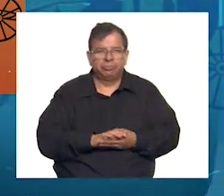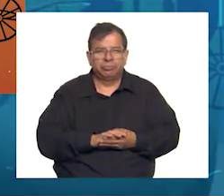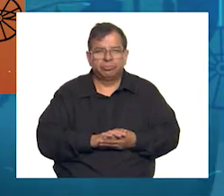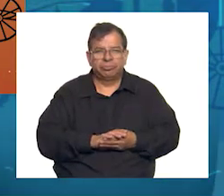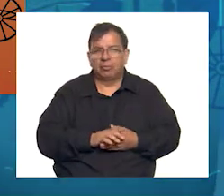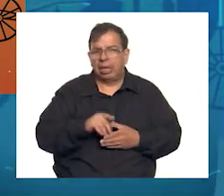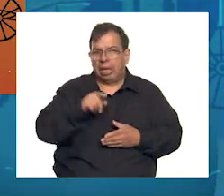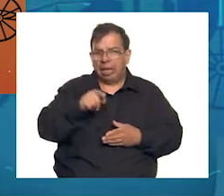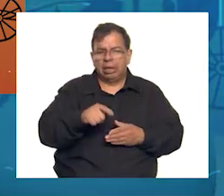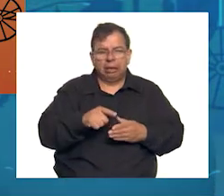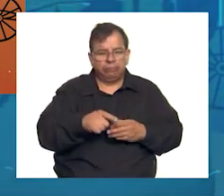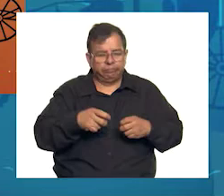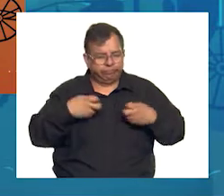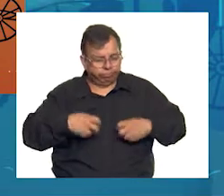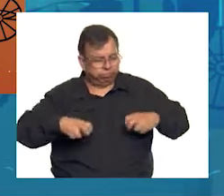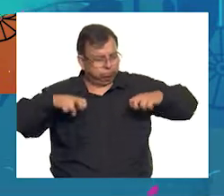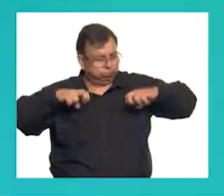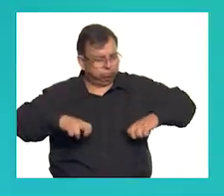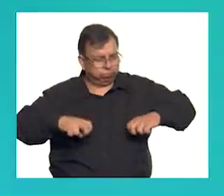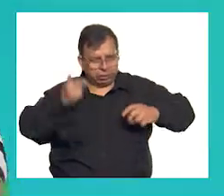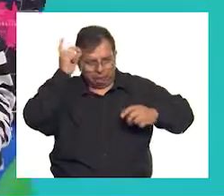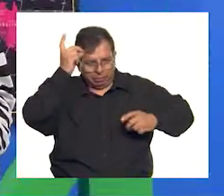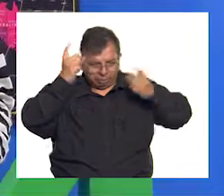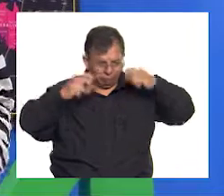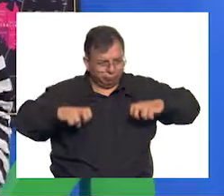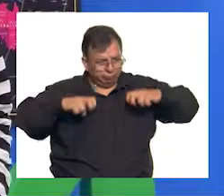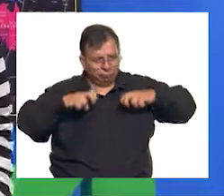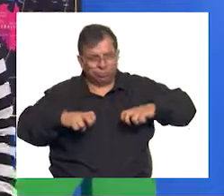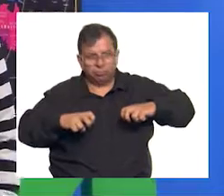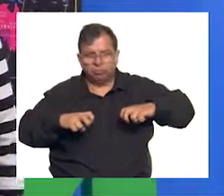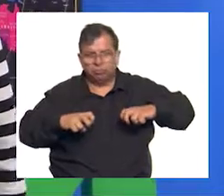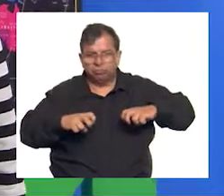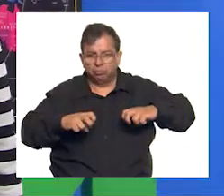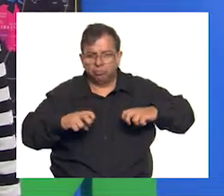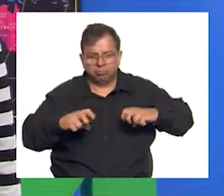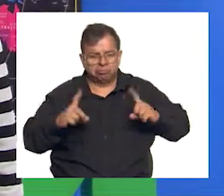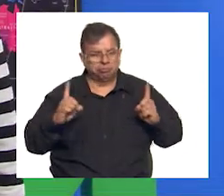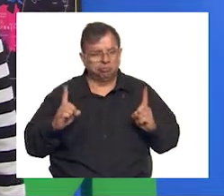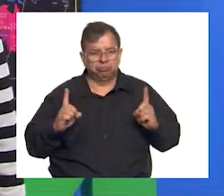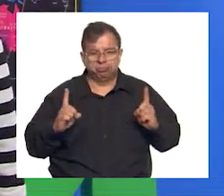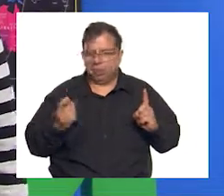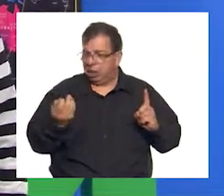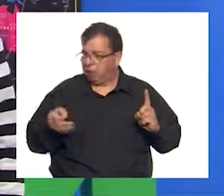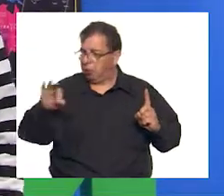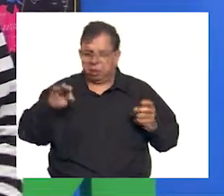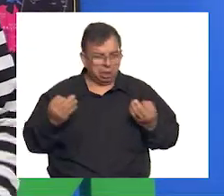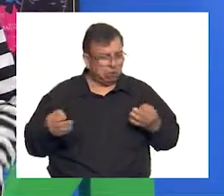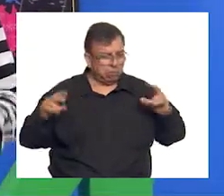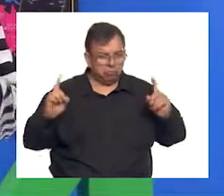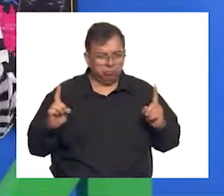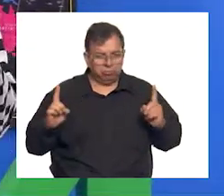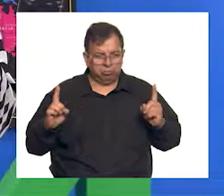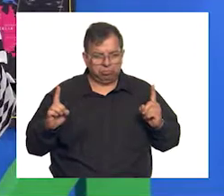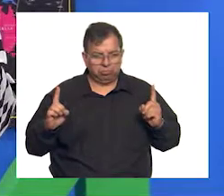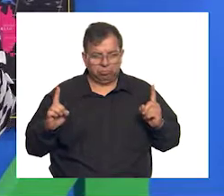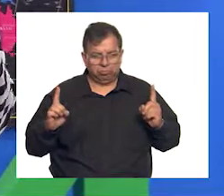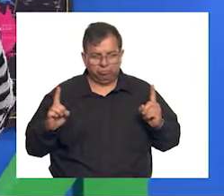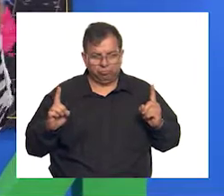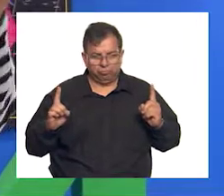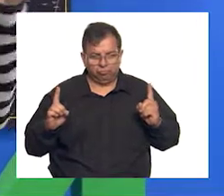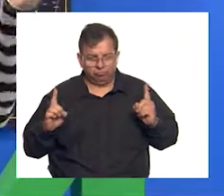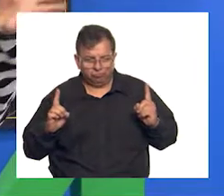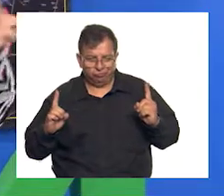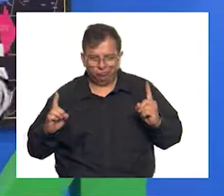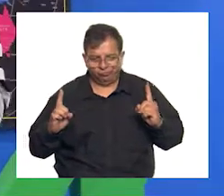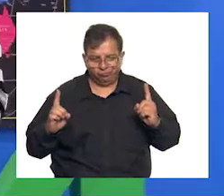situada frente a frente, las carrozas. Ninguno de los dos importantes personajes podía pasar sin que